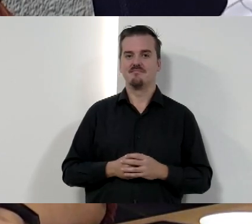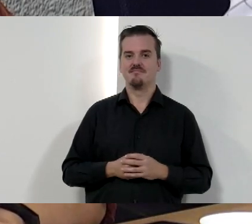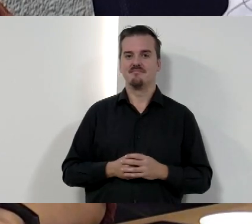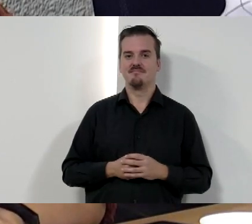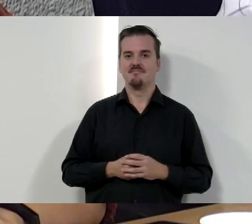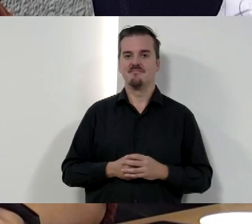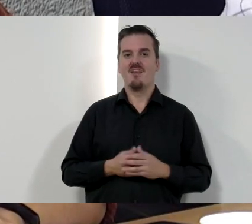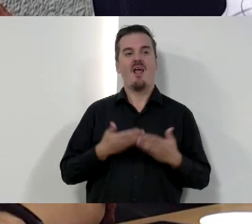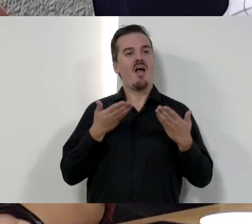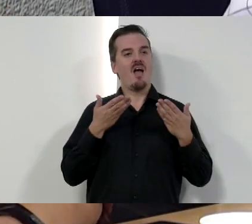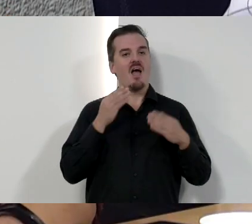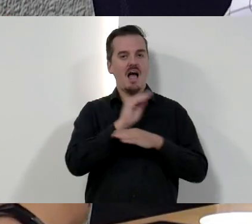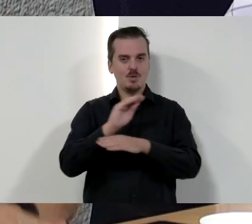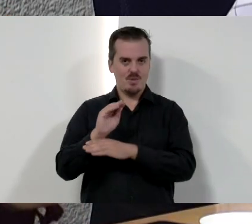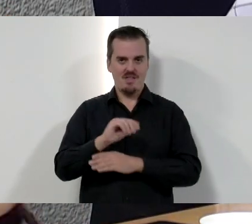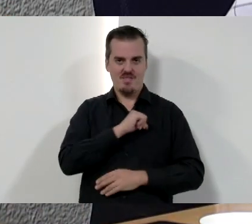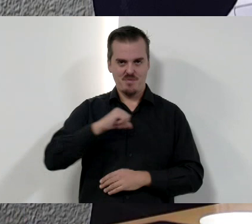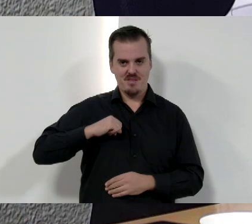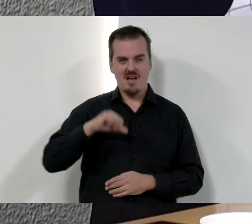Ayudas individualizadas. En el año 2020,